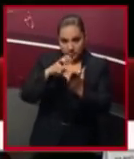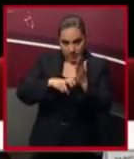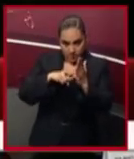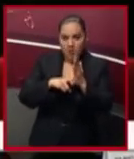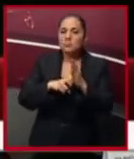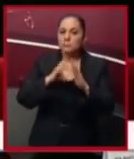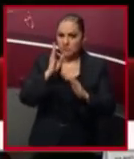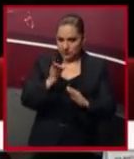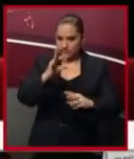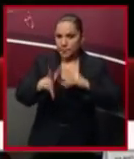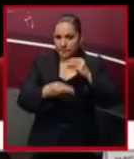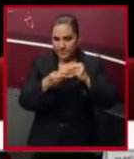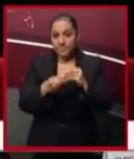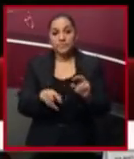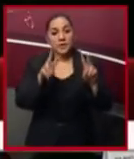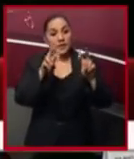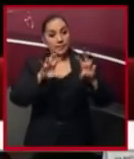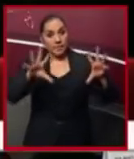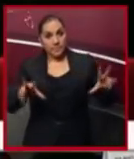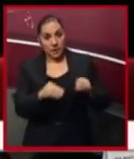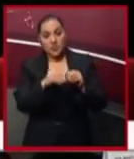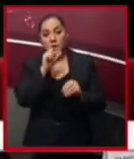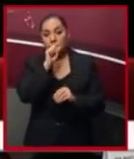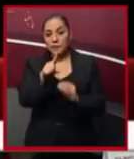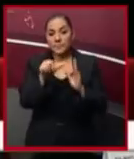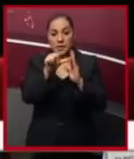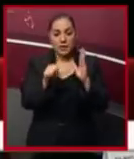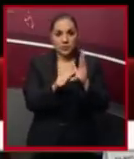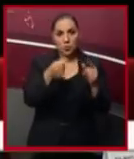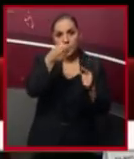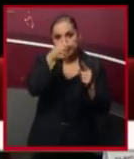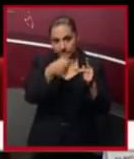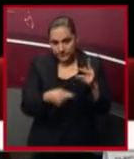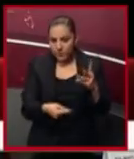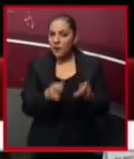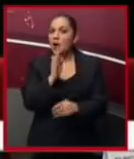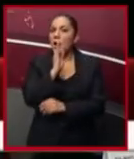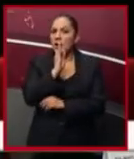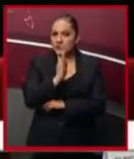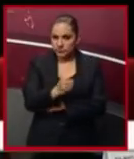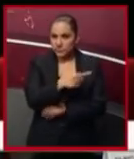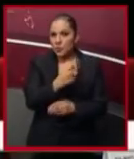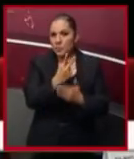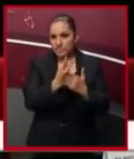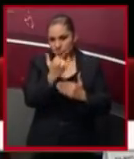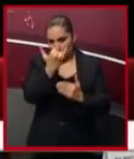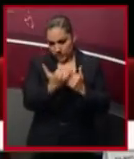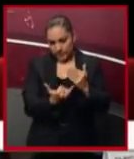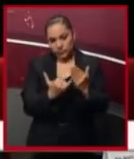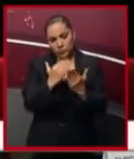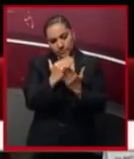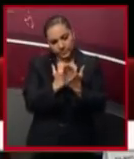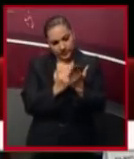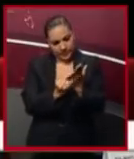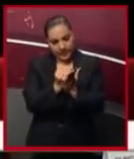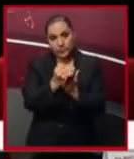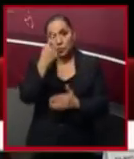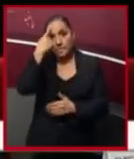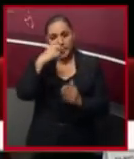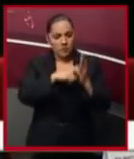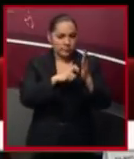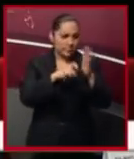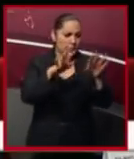Está aprobado en lo general y en lo particular el proyecto de decreto por el que se reforman y adicionan